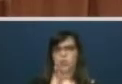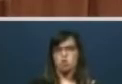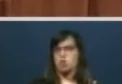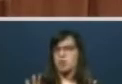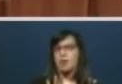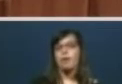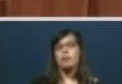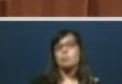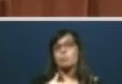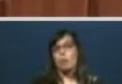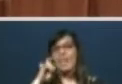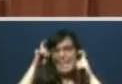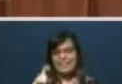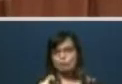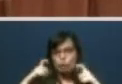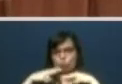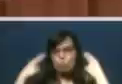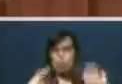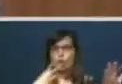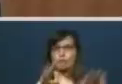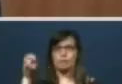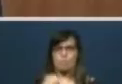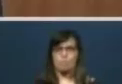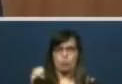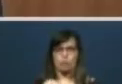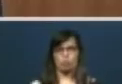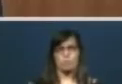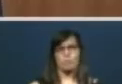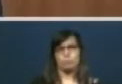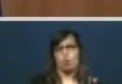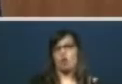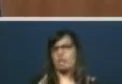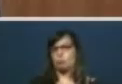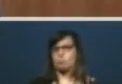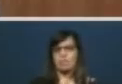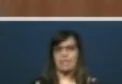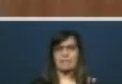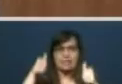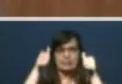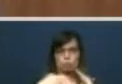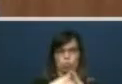el esfuerzo público en el 80% del coste medio de las titulaciones universitarias